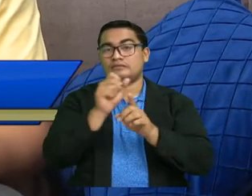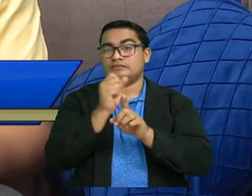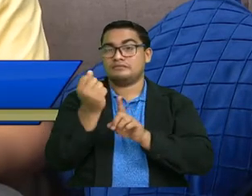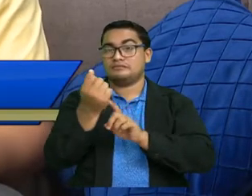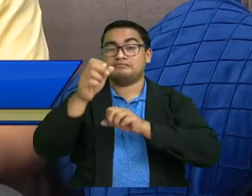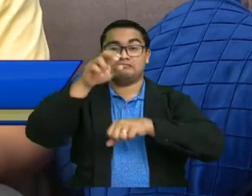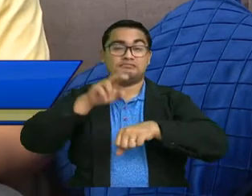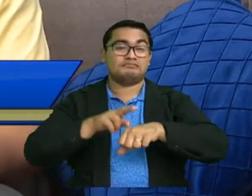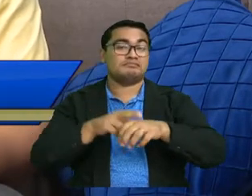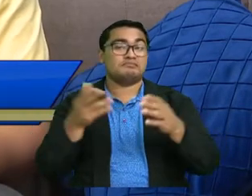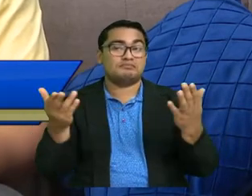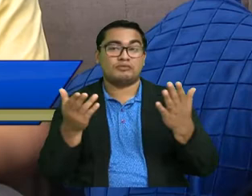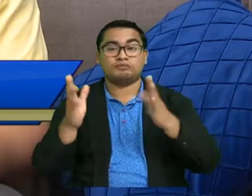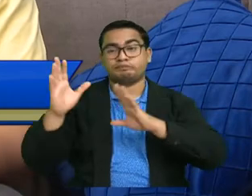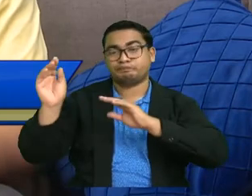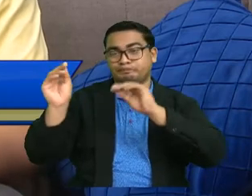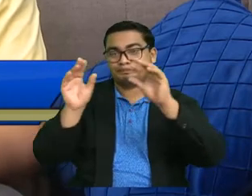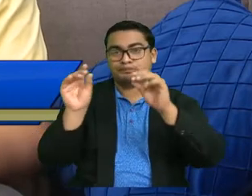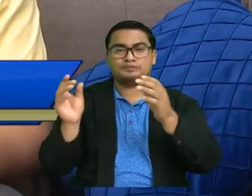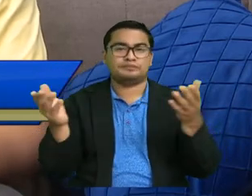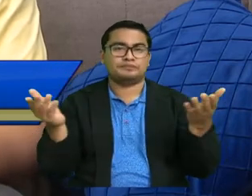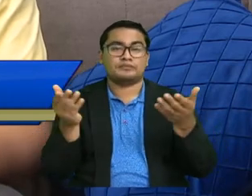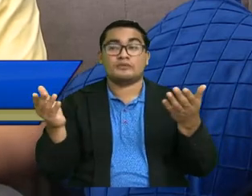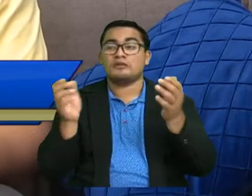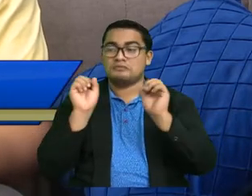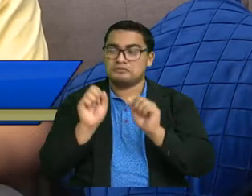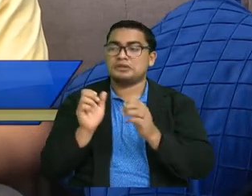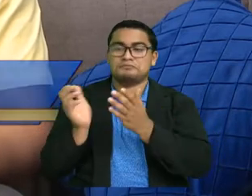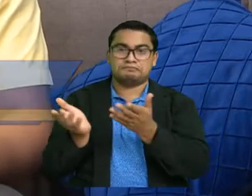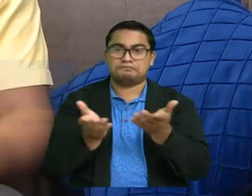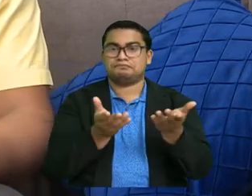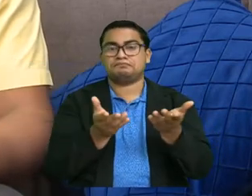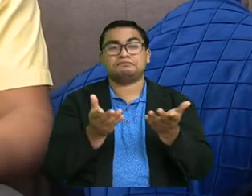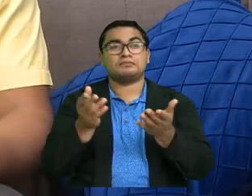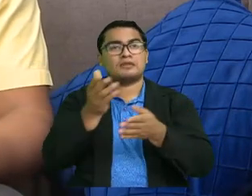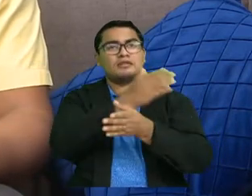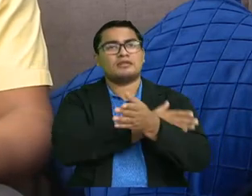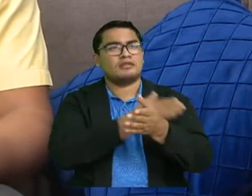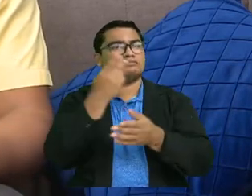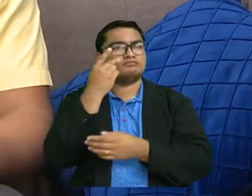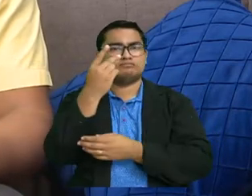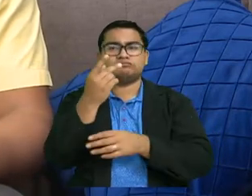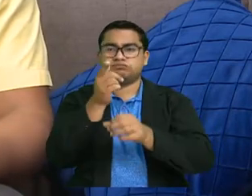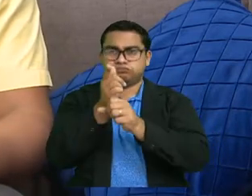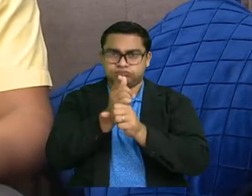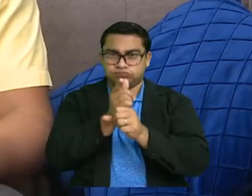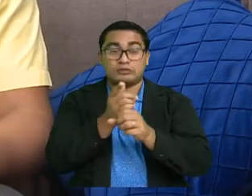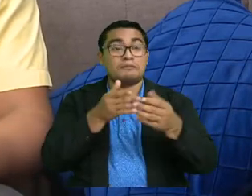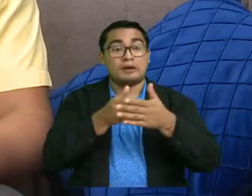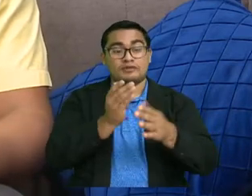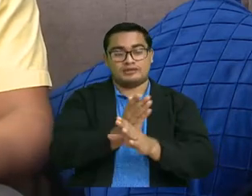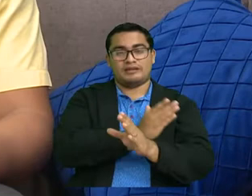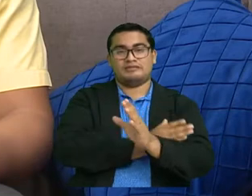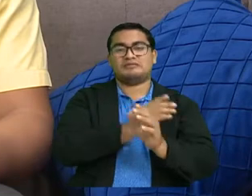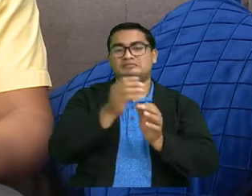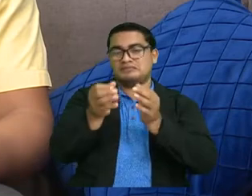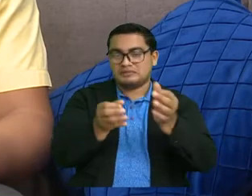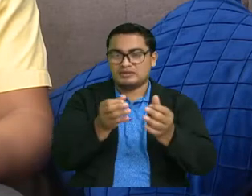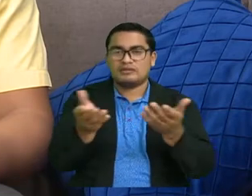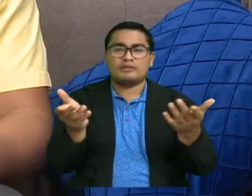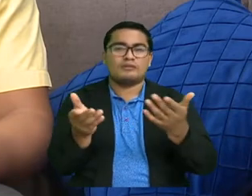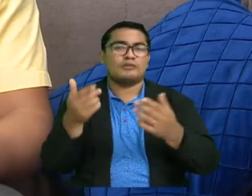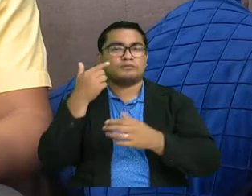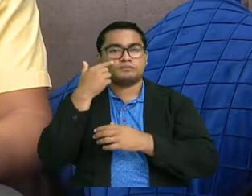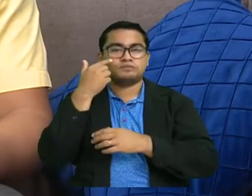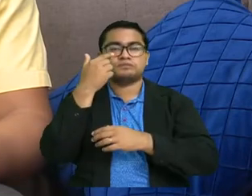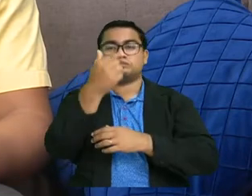nuestra conversación, ¿no?, de esta oportunidad. Veíamos ya antes de irnos a la pausa un recorrido sobre el reconocimiento que ha